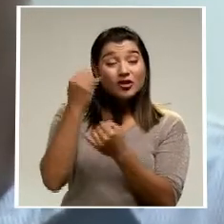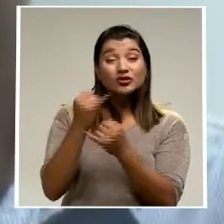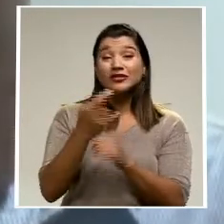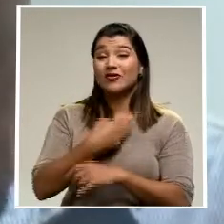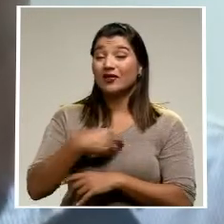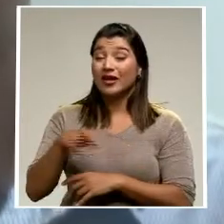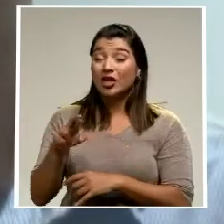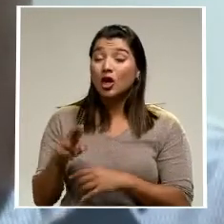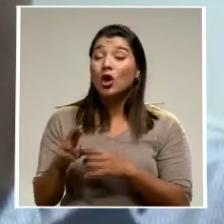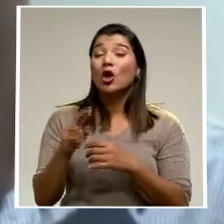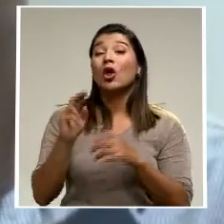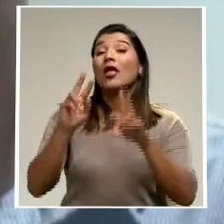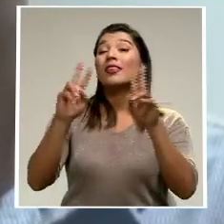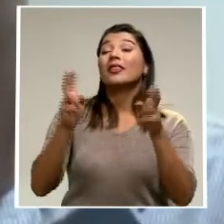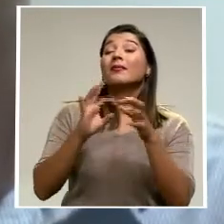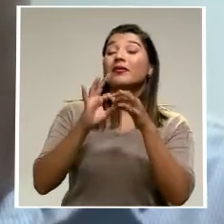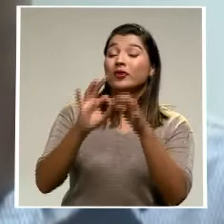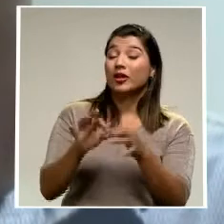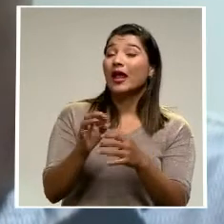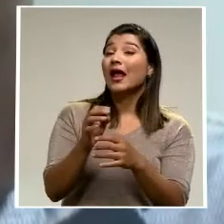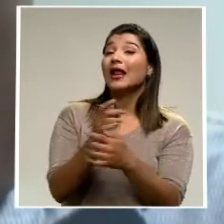de libertad de personas